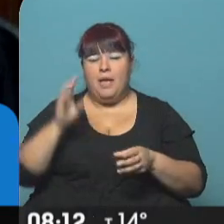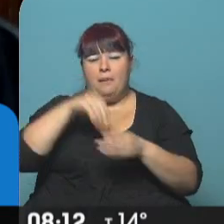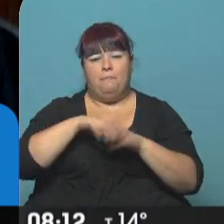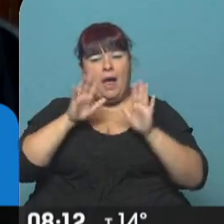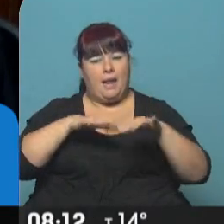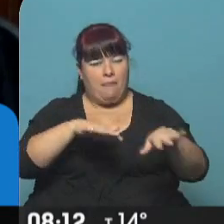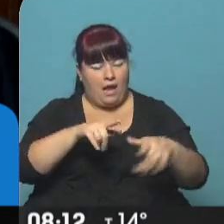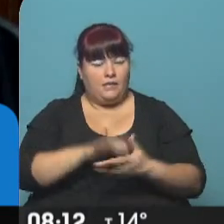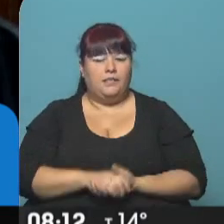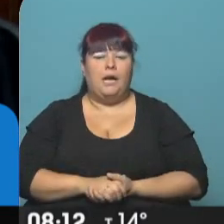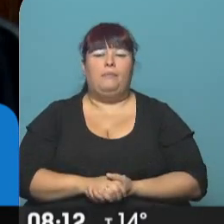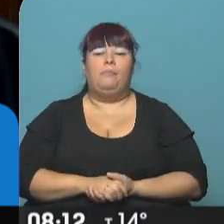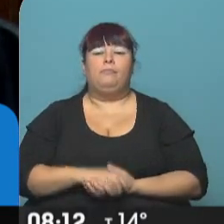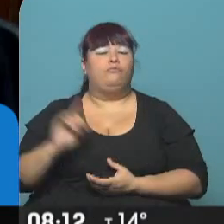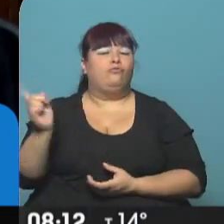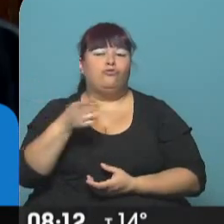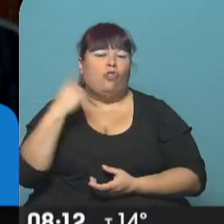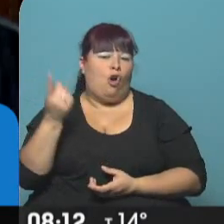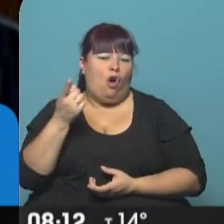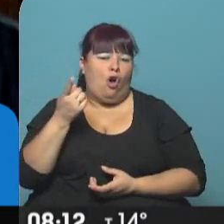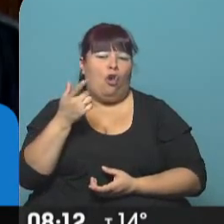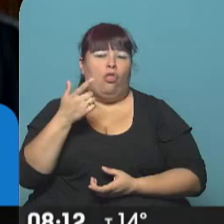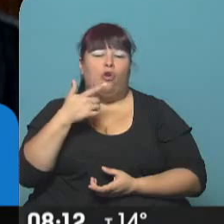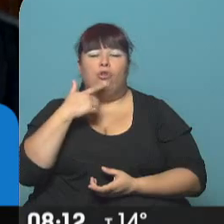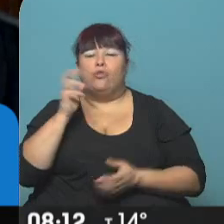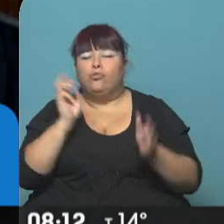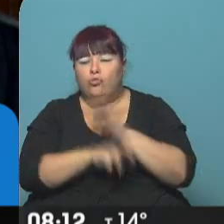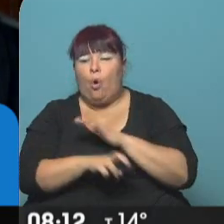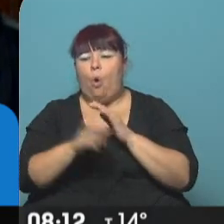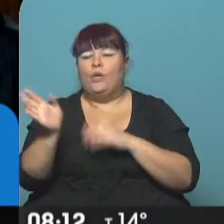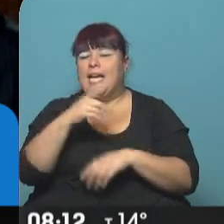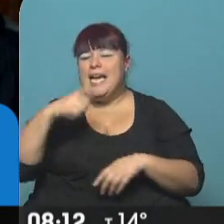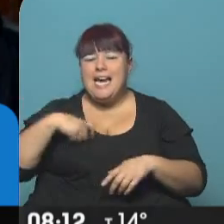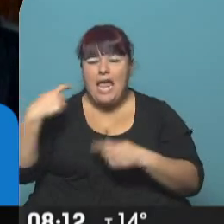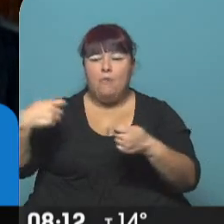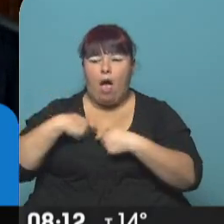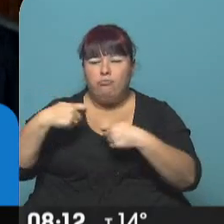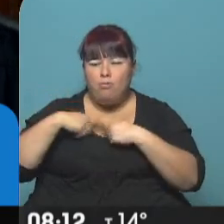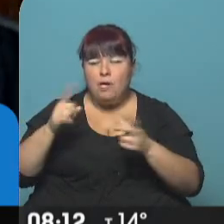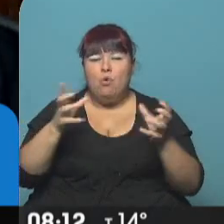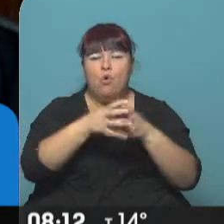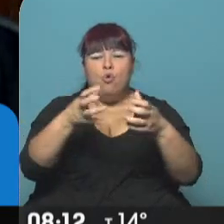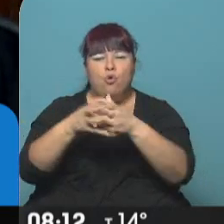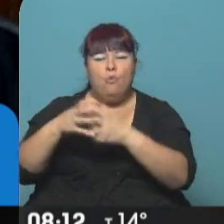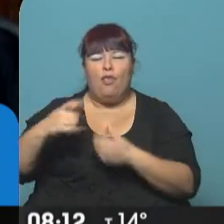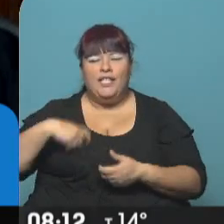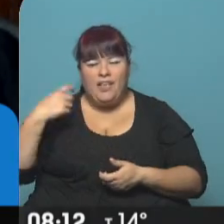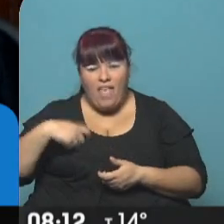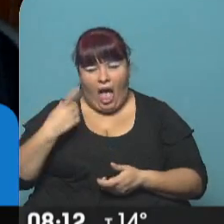esta convocatoria, y a todos los, al SUTNA, al SUBTE, todos los gremios que nos vienen apoyando, las agrupaciones